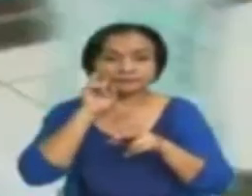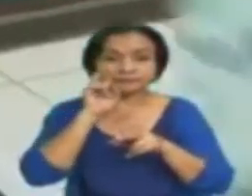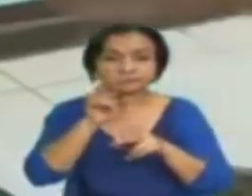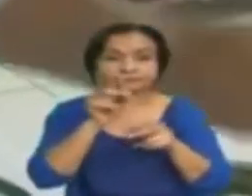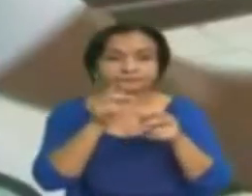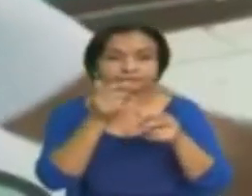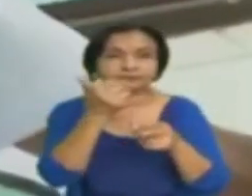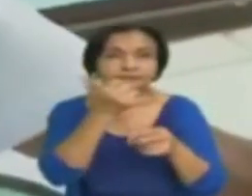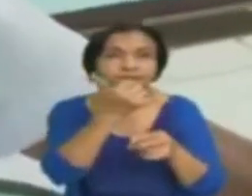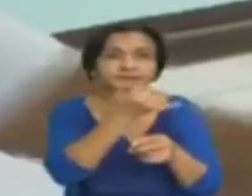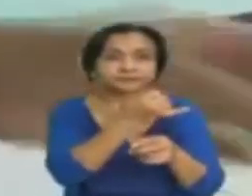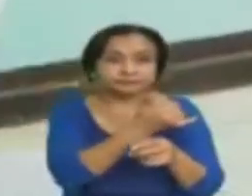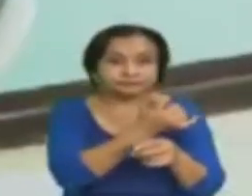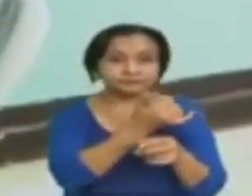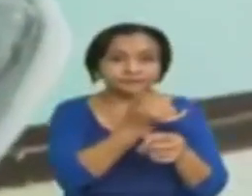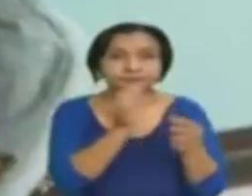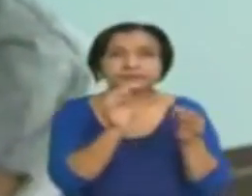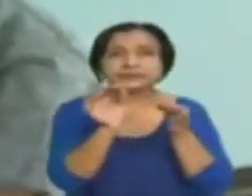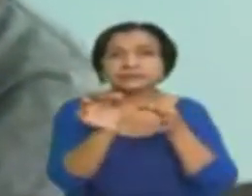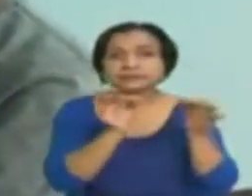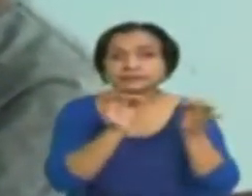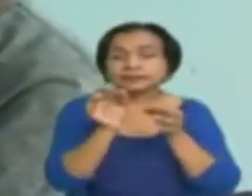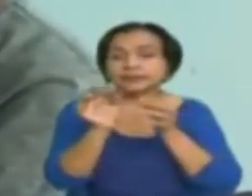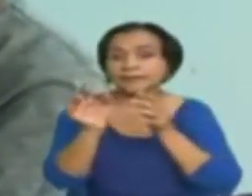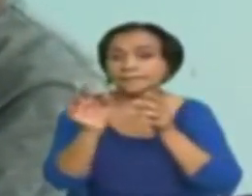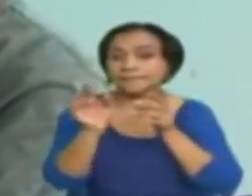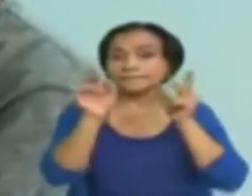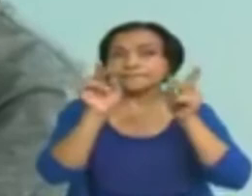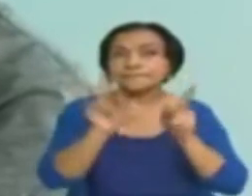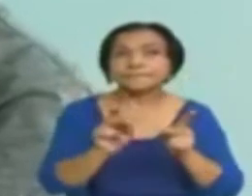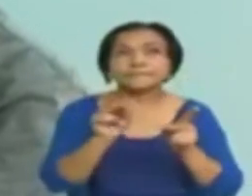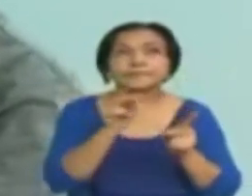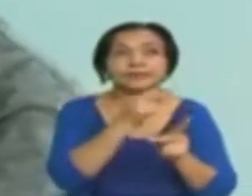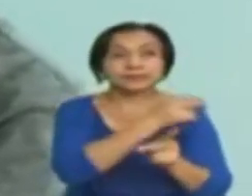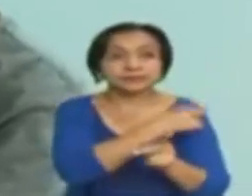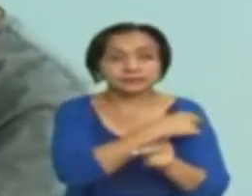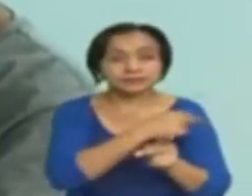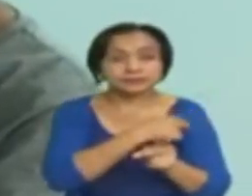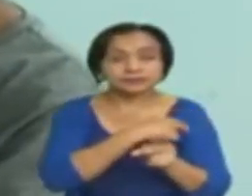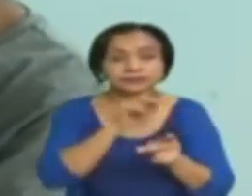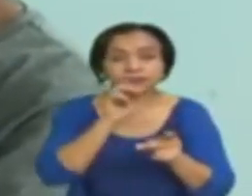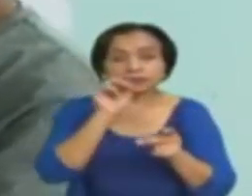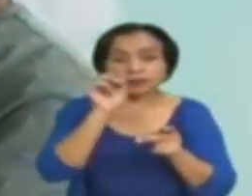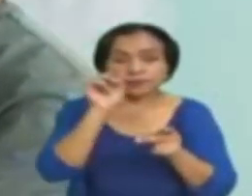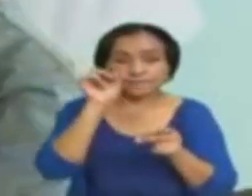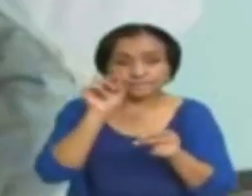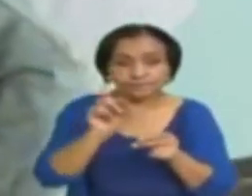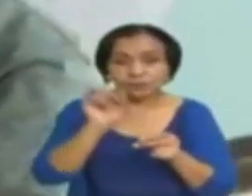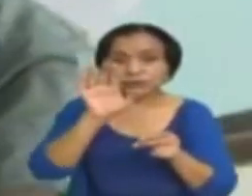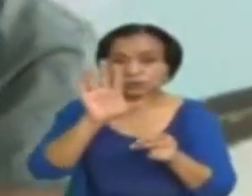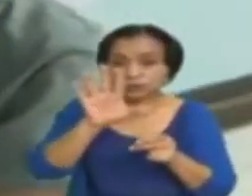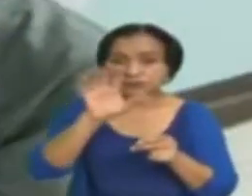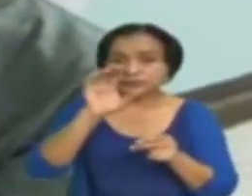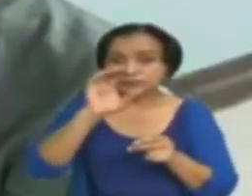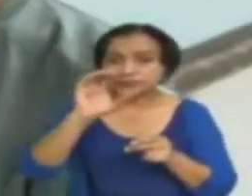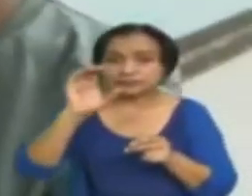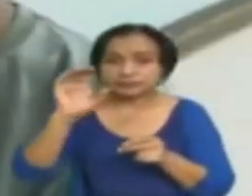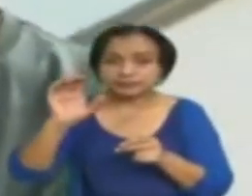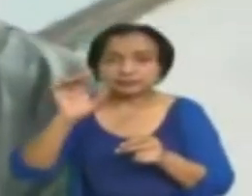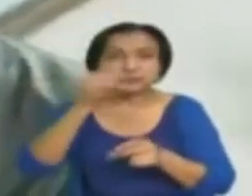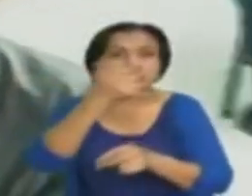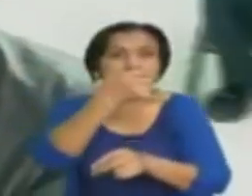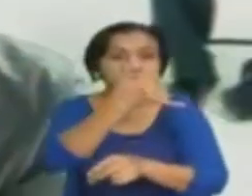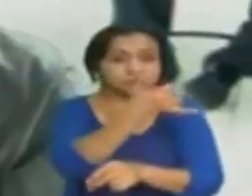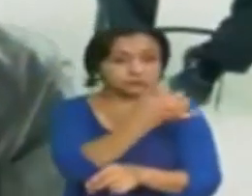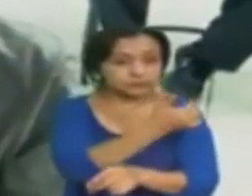lo decía doctor Aldiguer al comienzo, tenemos todavía muchas inquietudes e incertidumbres. Y es que estamos aprendiendo ahora ya